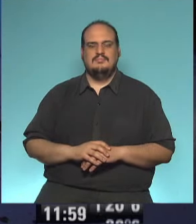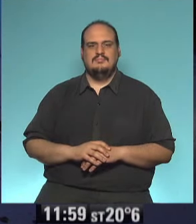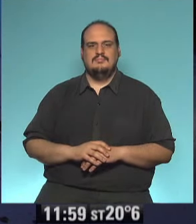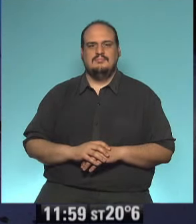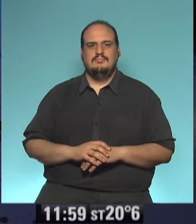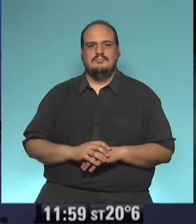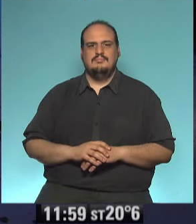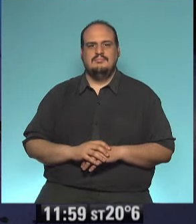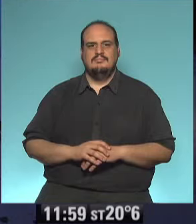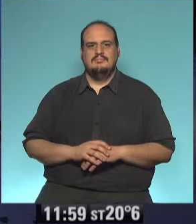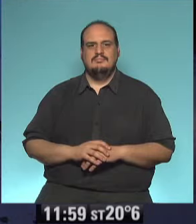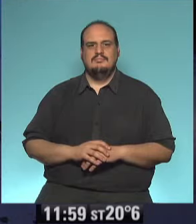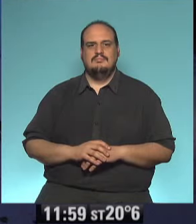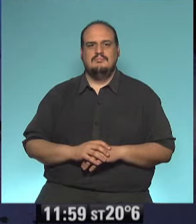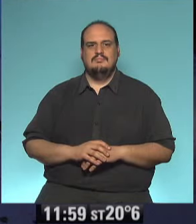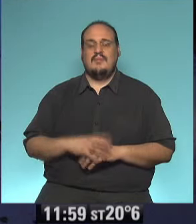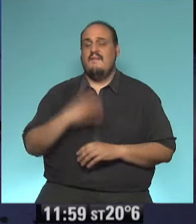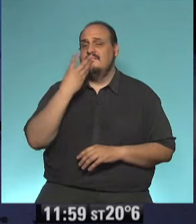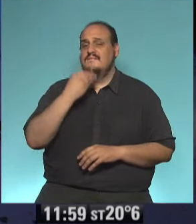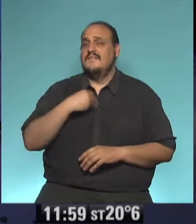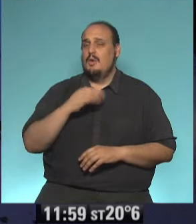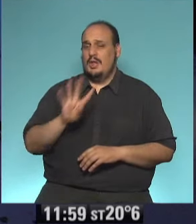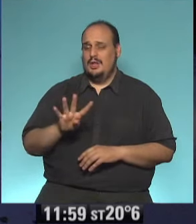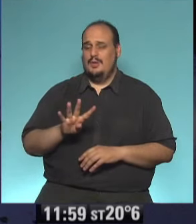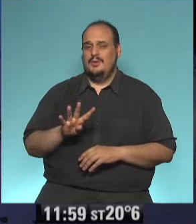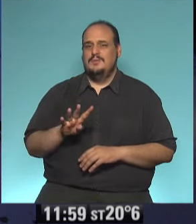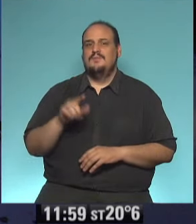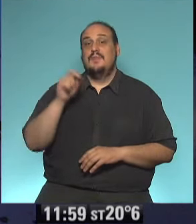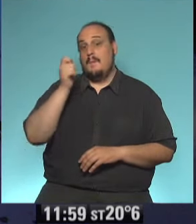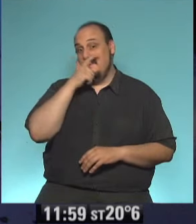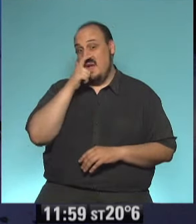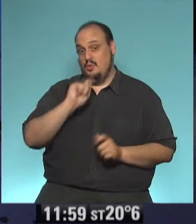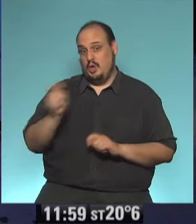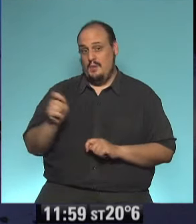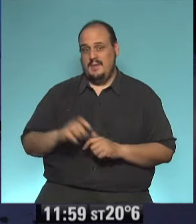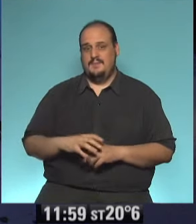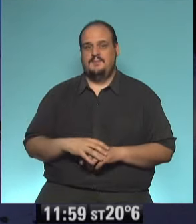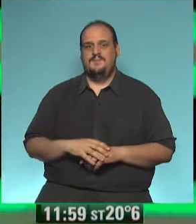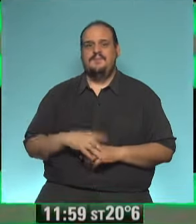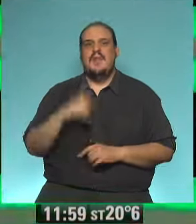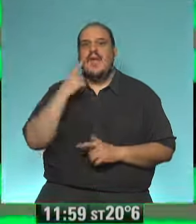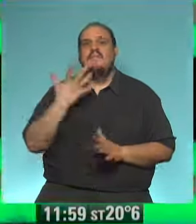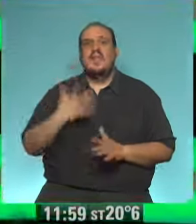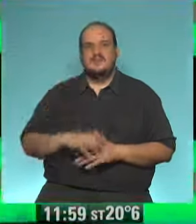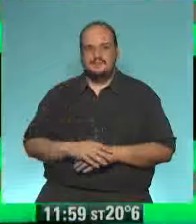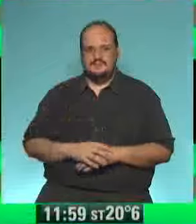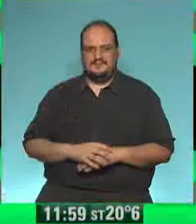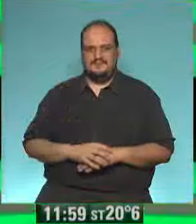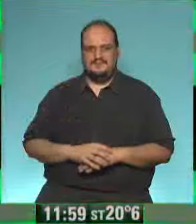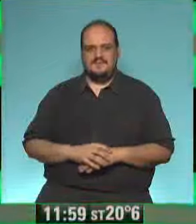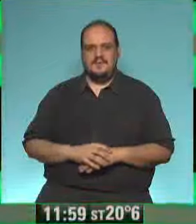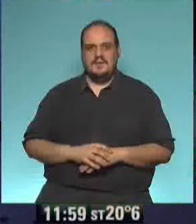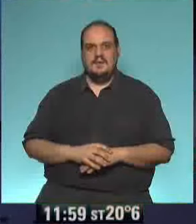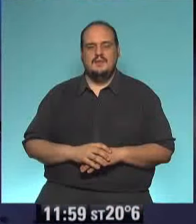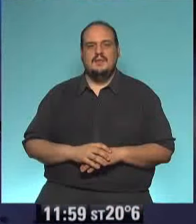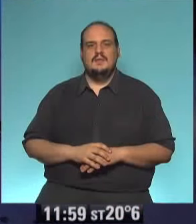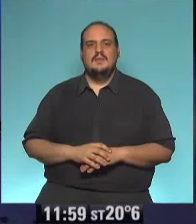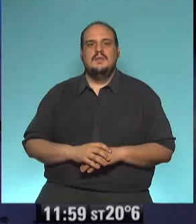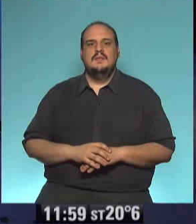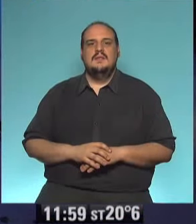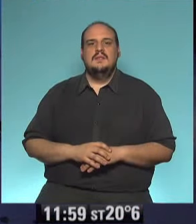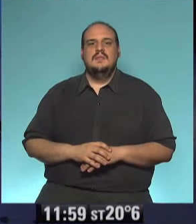4, 4, 4. Me encanta el número 4, mi favorito, todo bien. Voy sí, yo. Sí, Mau, entonces. Vamos, ¿eh? Vamos, vamos. Vamos todavía,